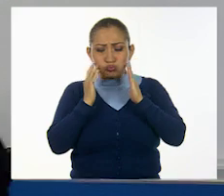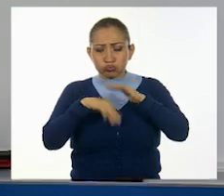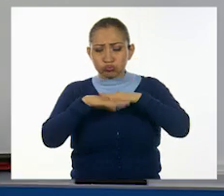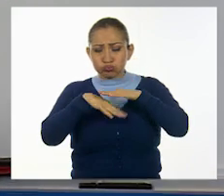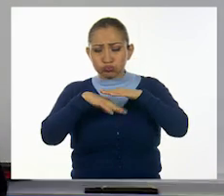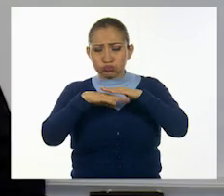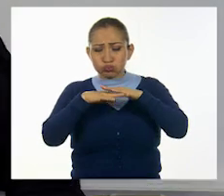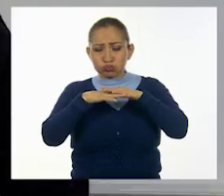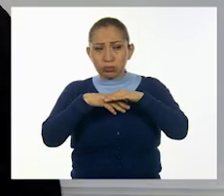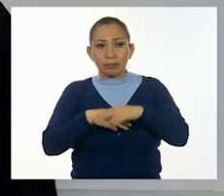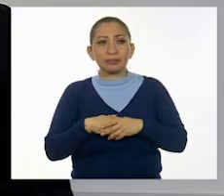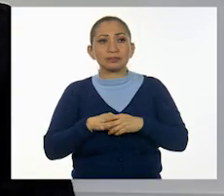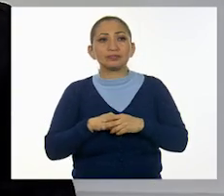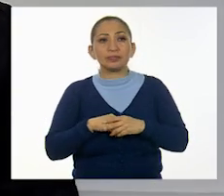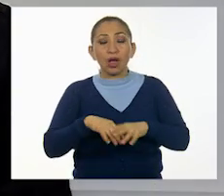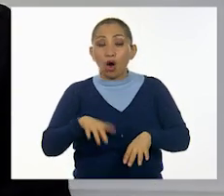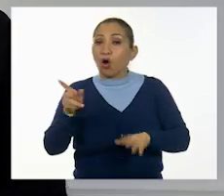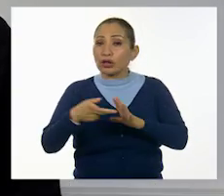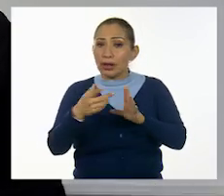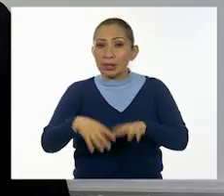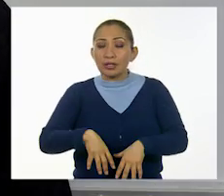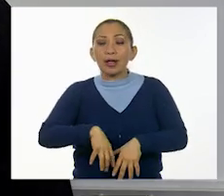esa sensación de vibración. Inhalamos una vez más.